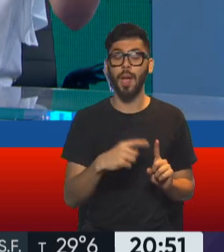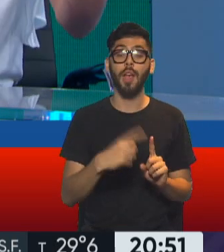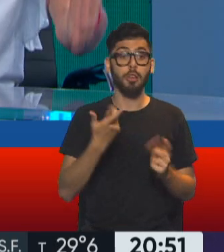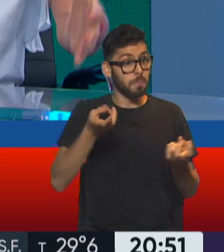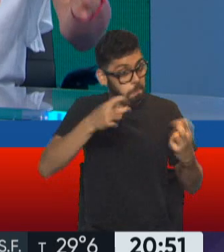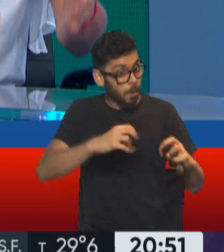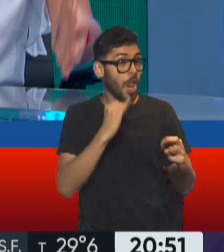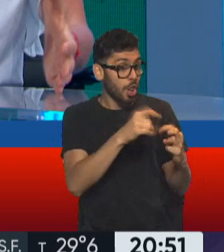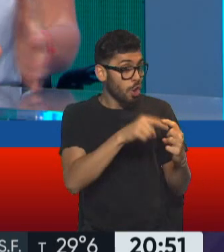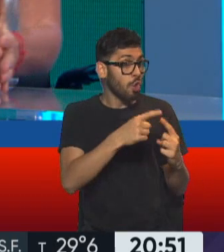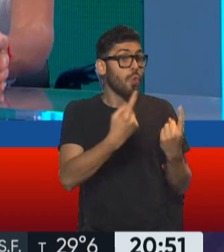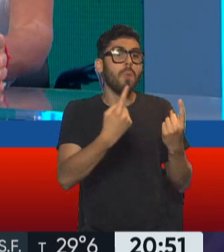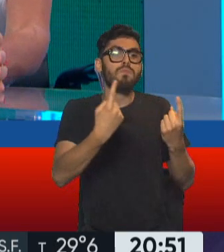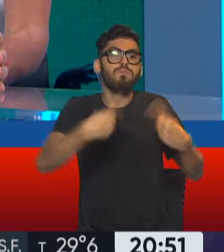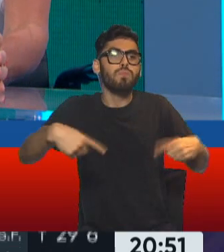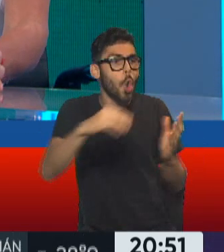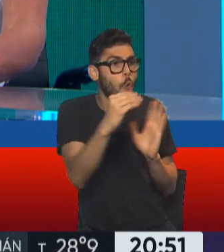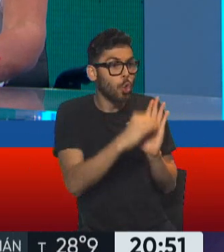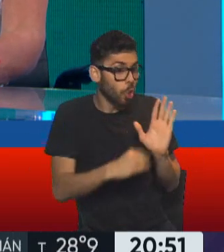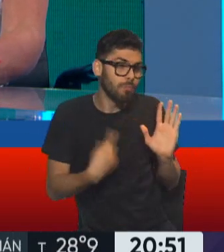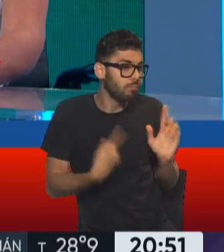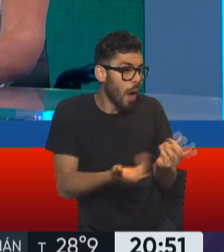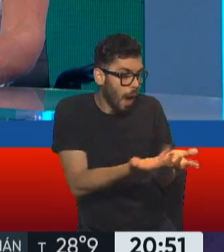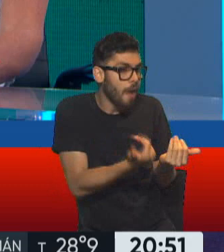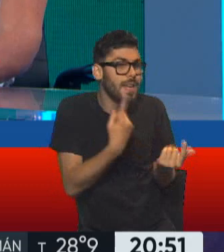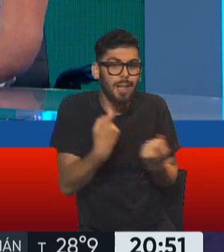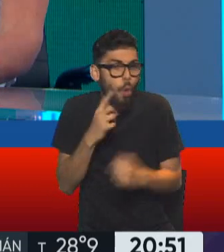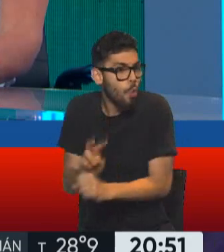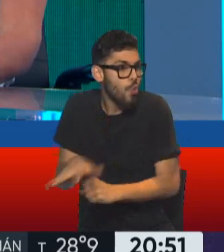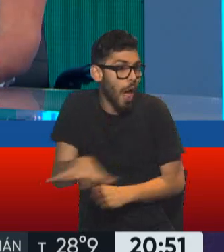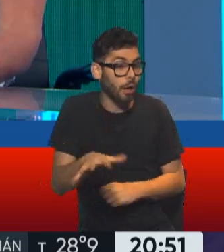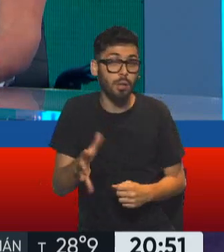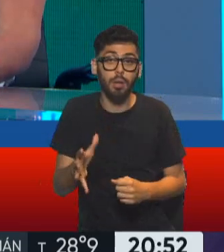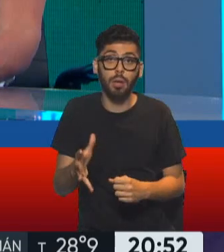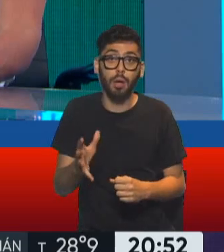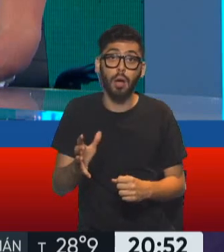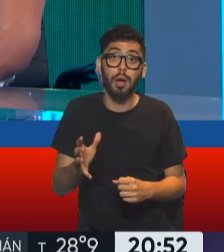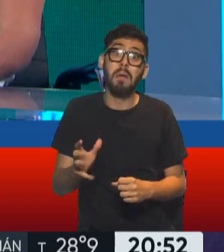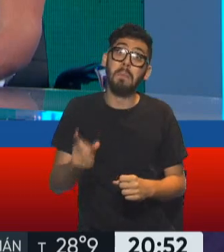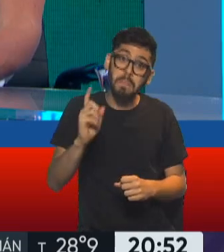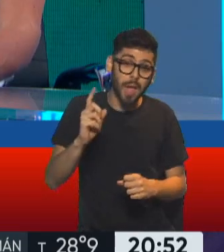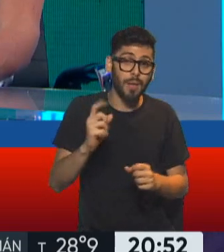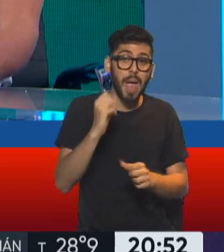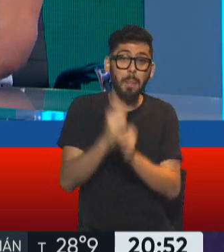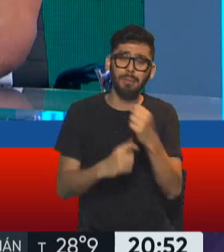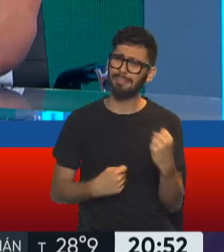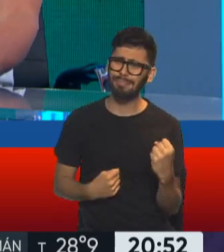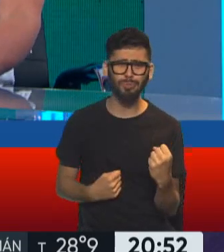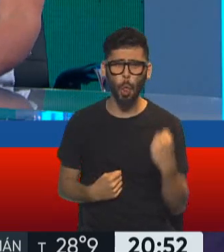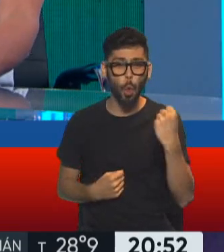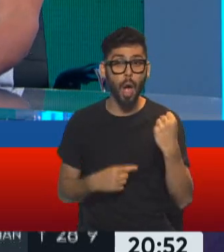dijo, señores, tráiganme los productos, necesitamos cuidar. O sea, realmente, como decís vos, mirando además que muchas de las empresas más duras han